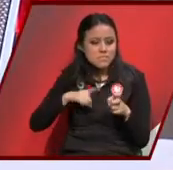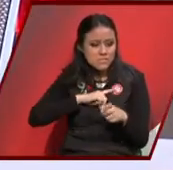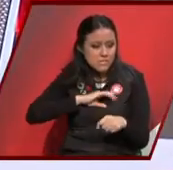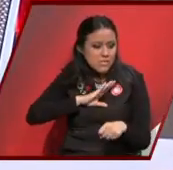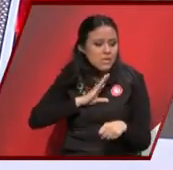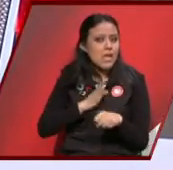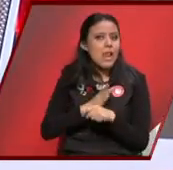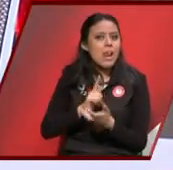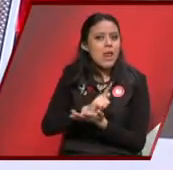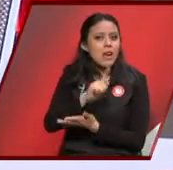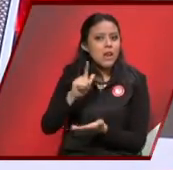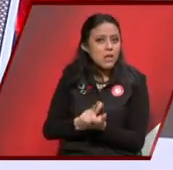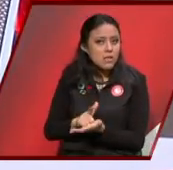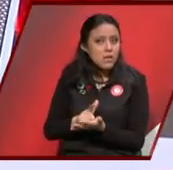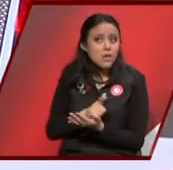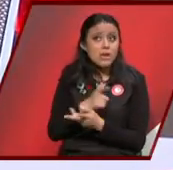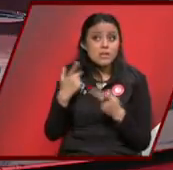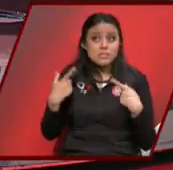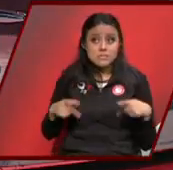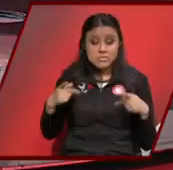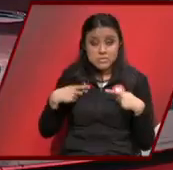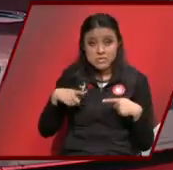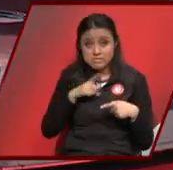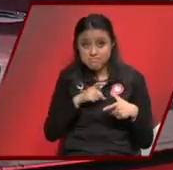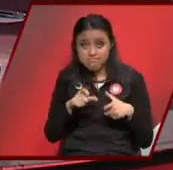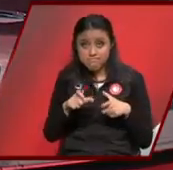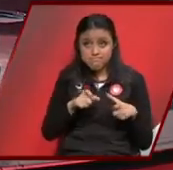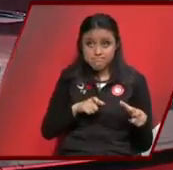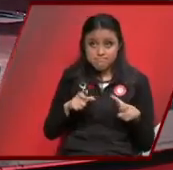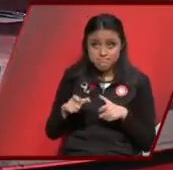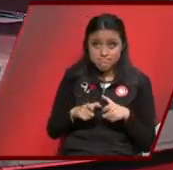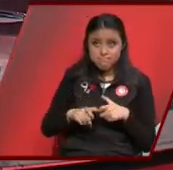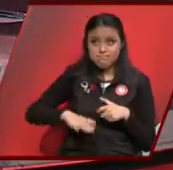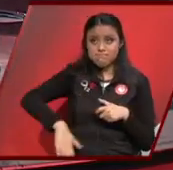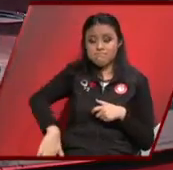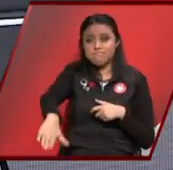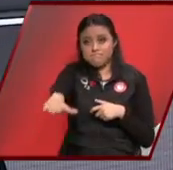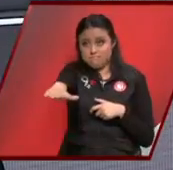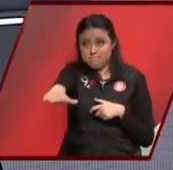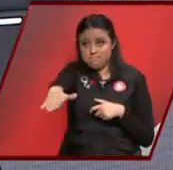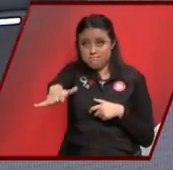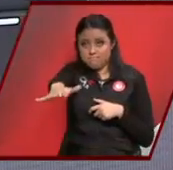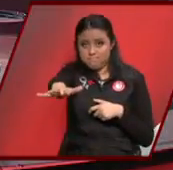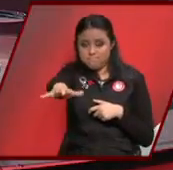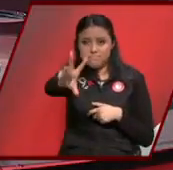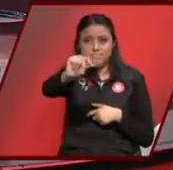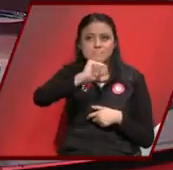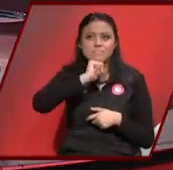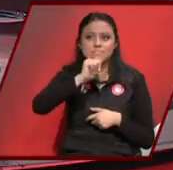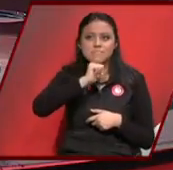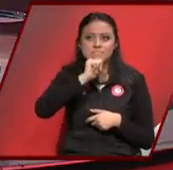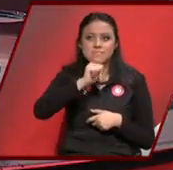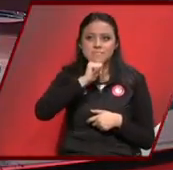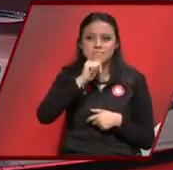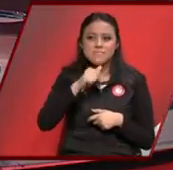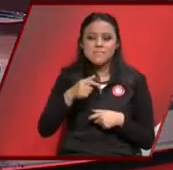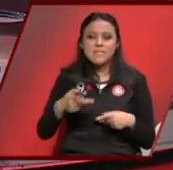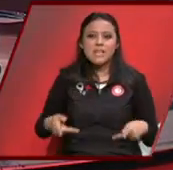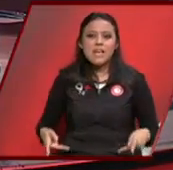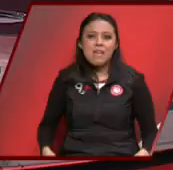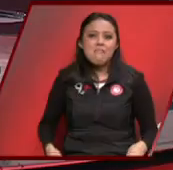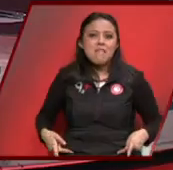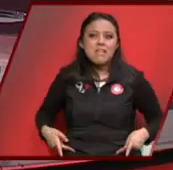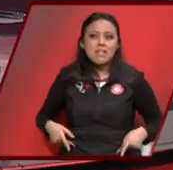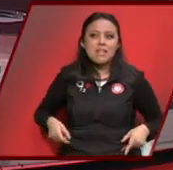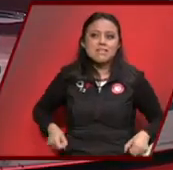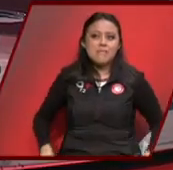aplica la ley y la ley hace que la gente module conducta. A ver, enciéndeme la mano. Enciéndeme la mano así. ¿No le tiembla? No, me tiembla la mano. ¿No y traigo tiembla? Las faldas bien puestas, nada